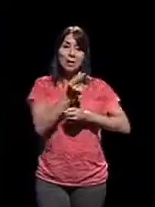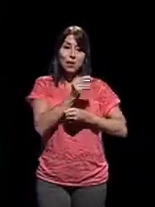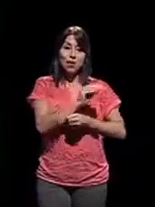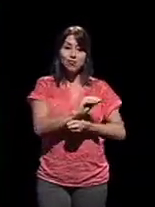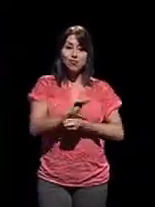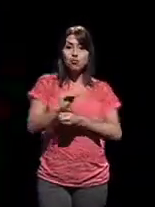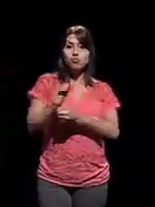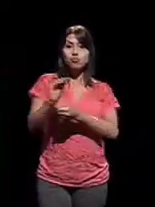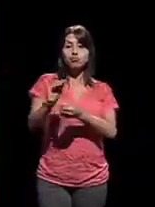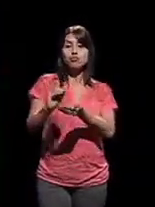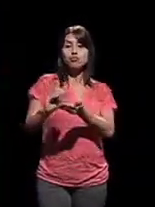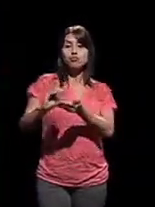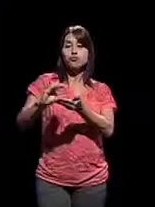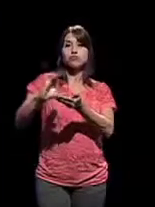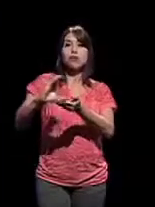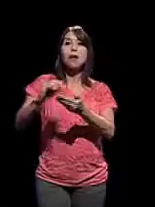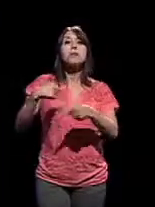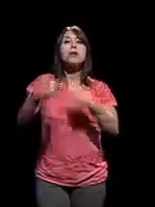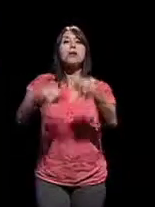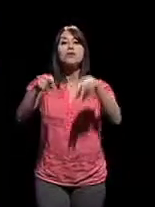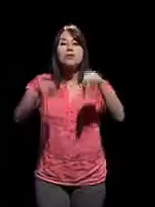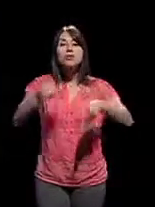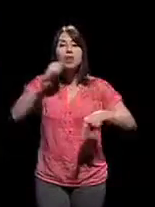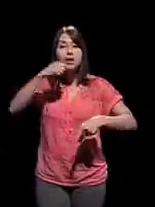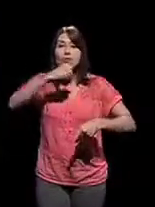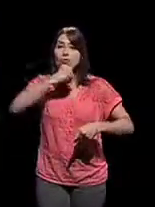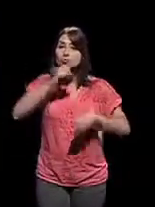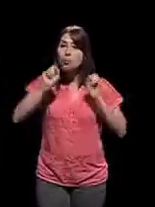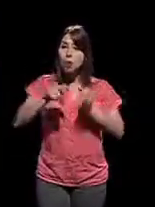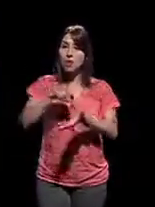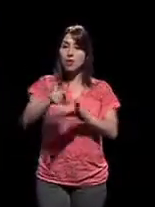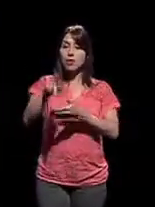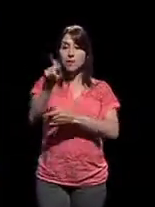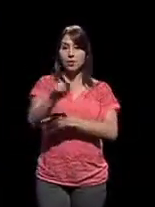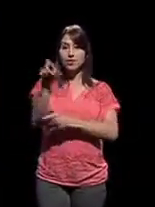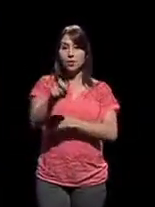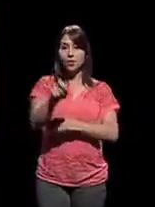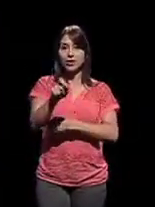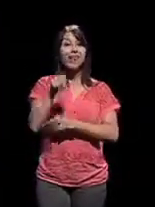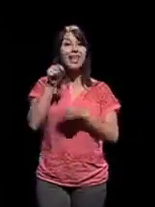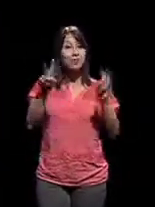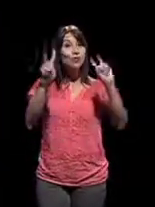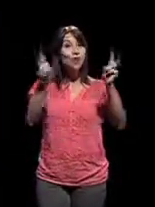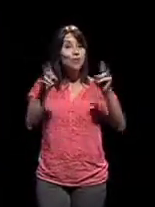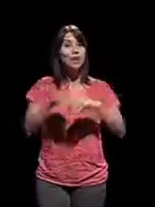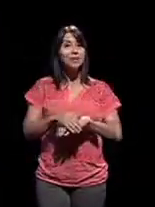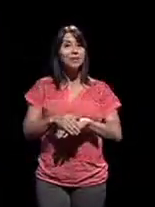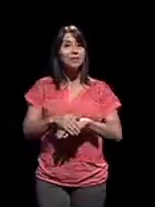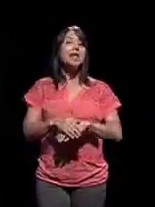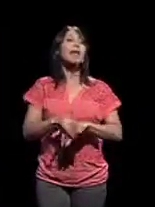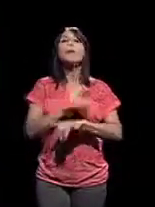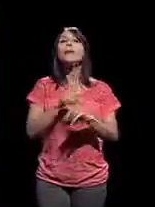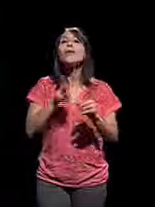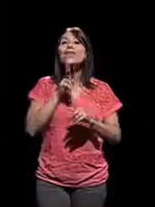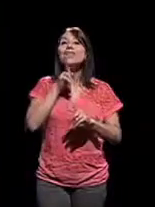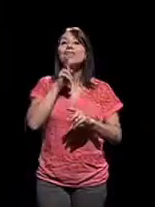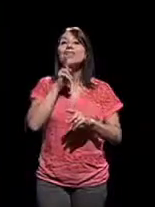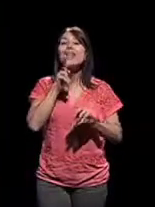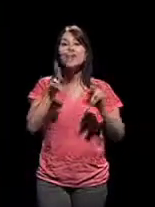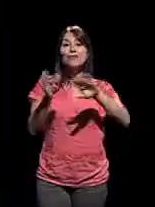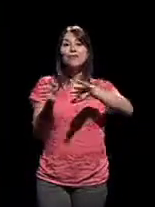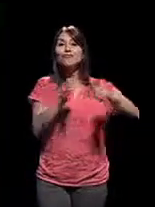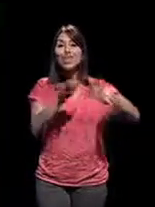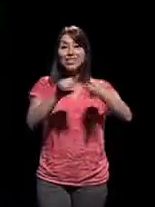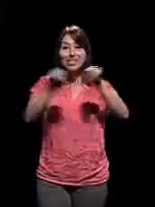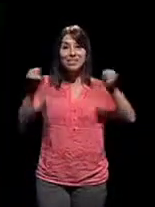pensiones para poder darle pensión a muchos adultos que ya no van a estar trabajando y cotizando. Eso es un tema. El tema del sistema de régimen no contributivo